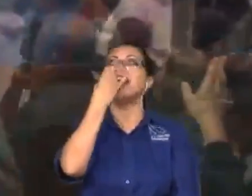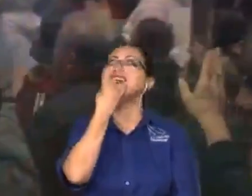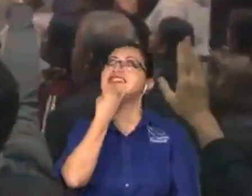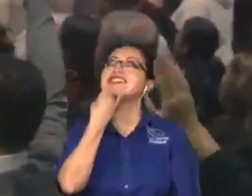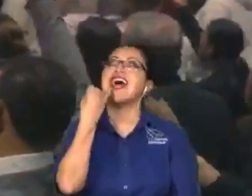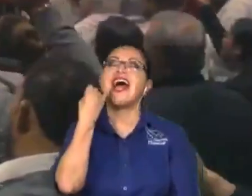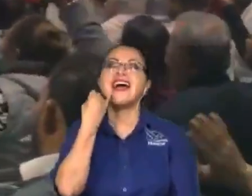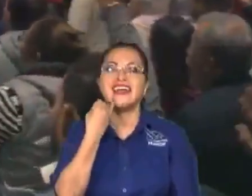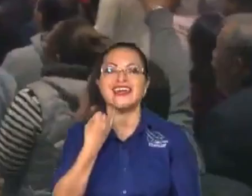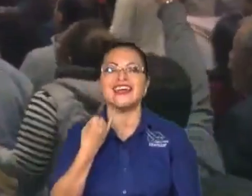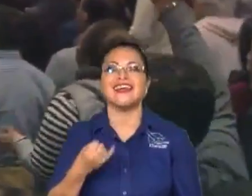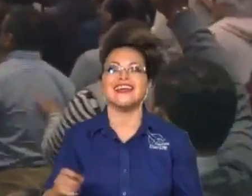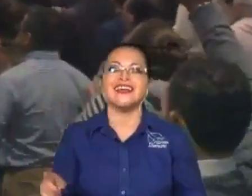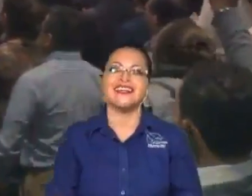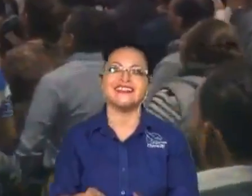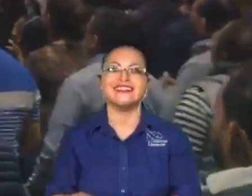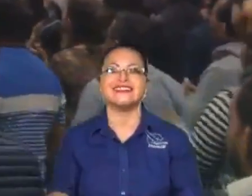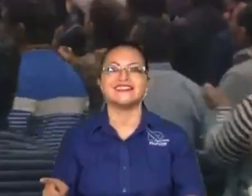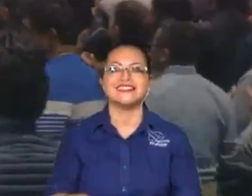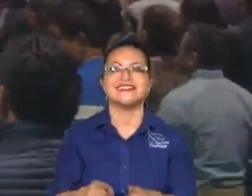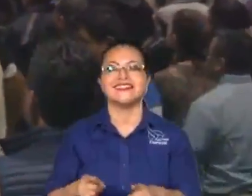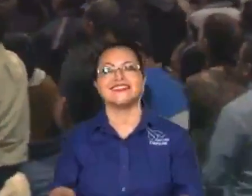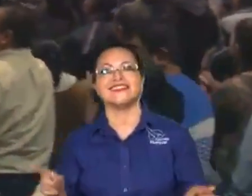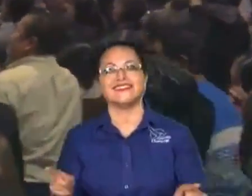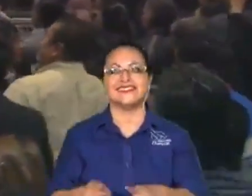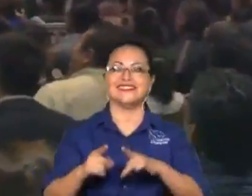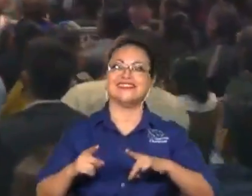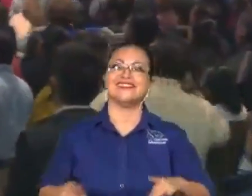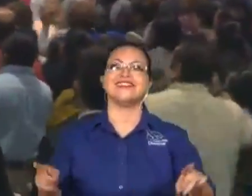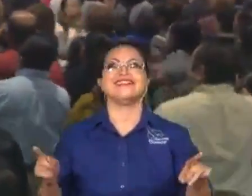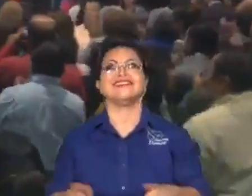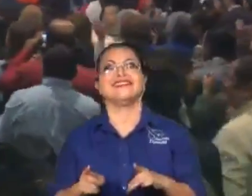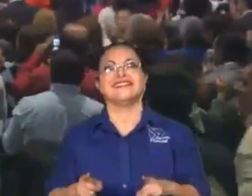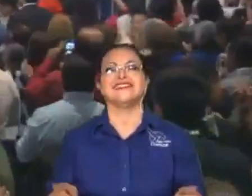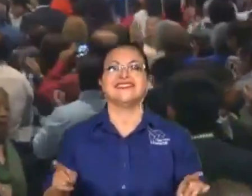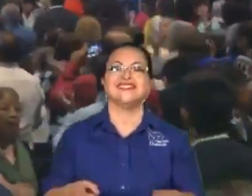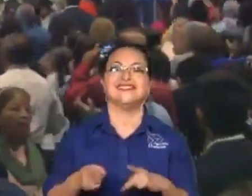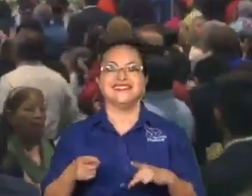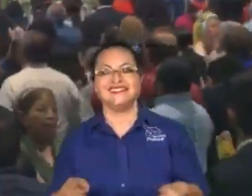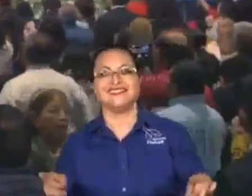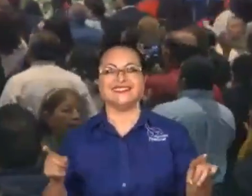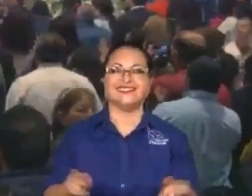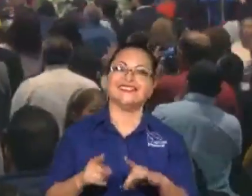Él es el Rey de Israel. ¡Gózate!